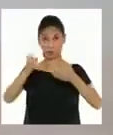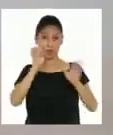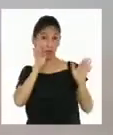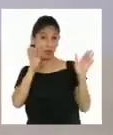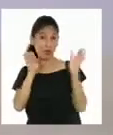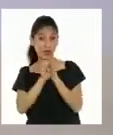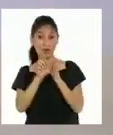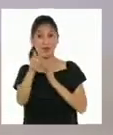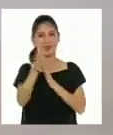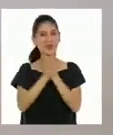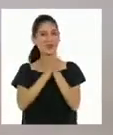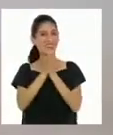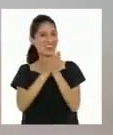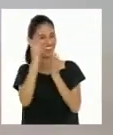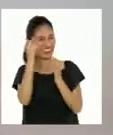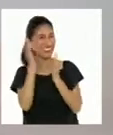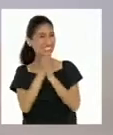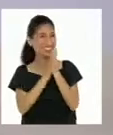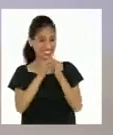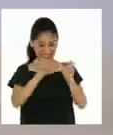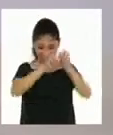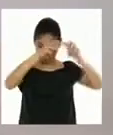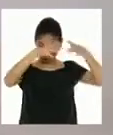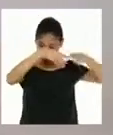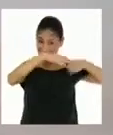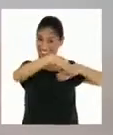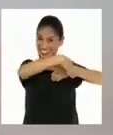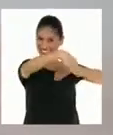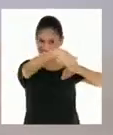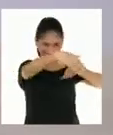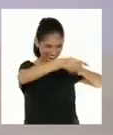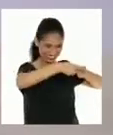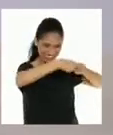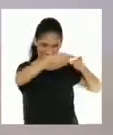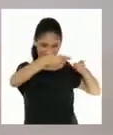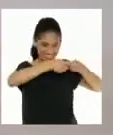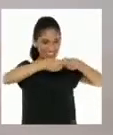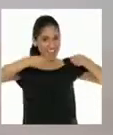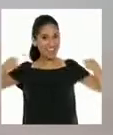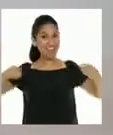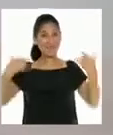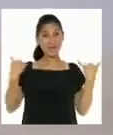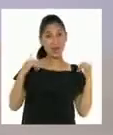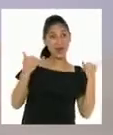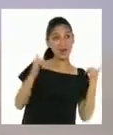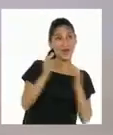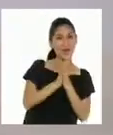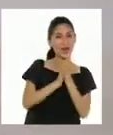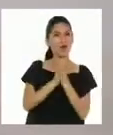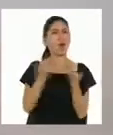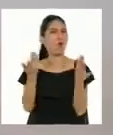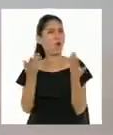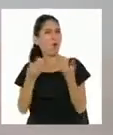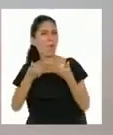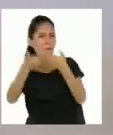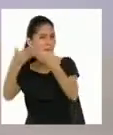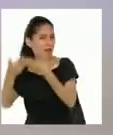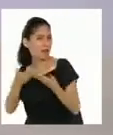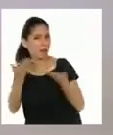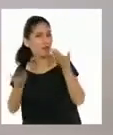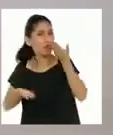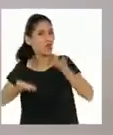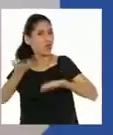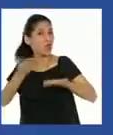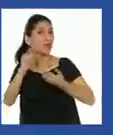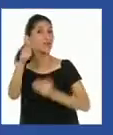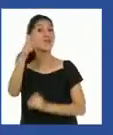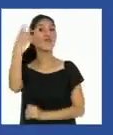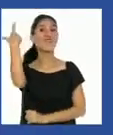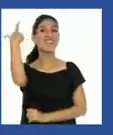una biblioteca? ¿A quién eliges como líder?